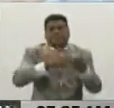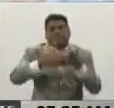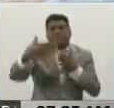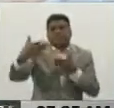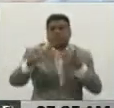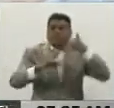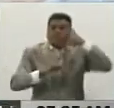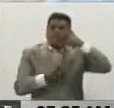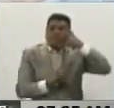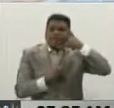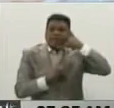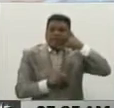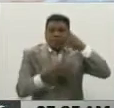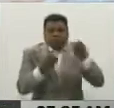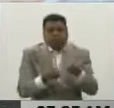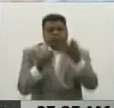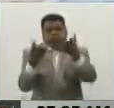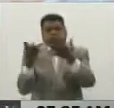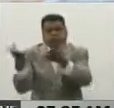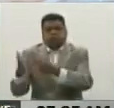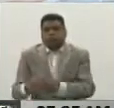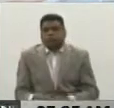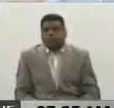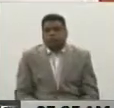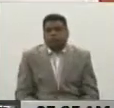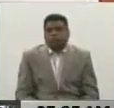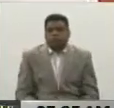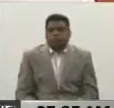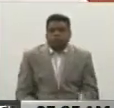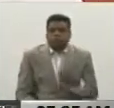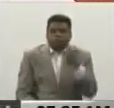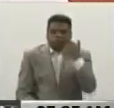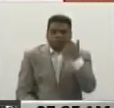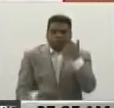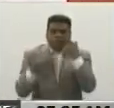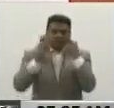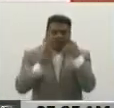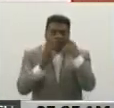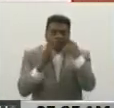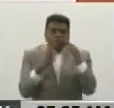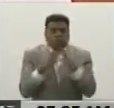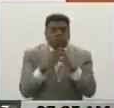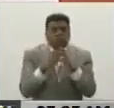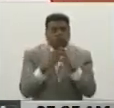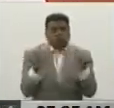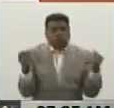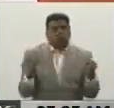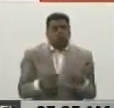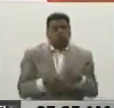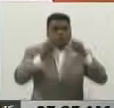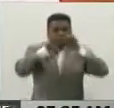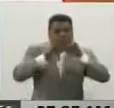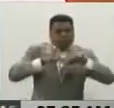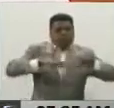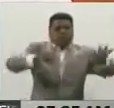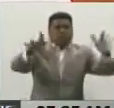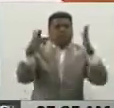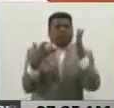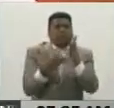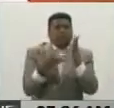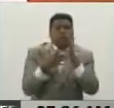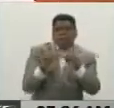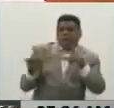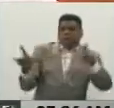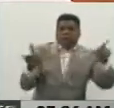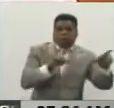celulares entregados. A ver, entonces, digamos que toda lo que es la capa del despliegue tecnológico está servida y ahí